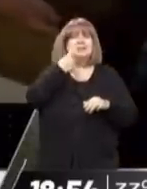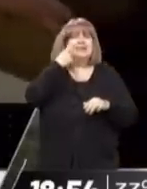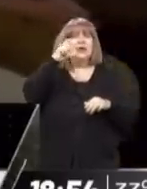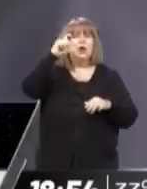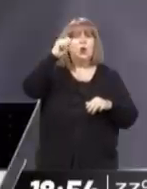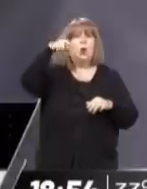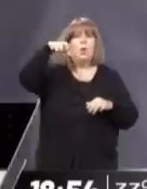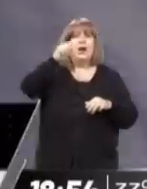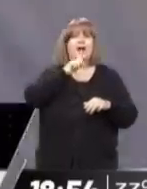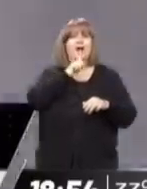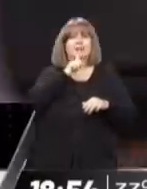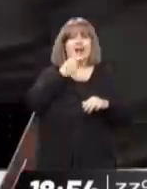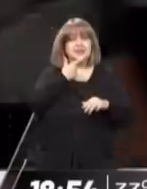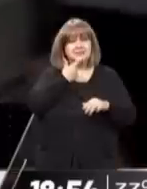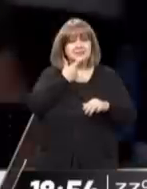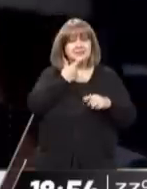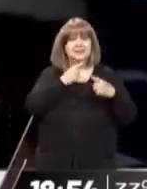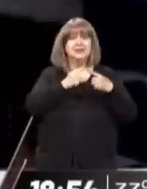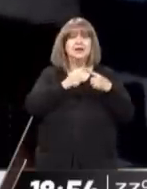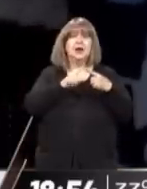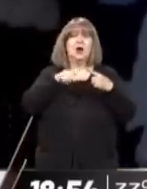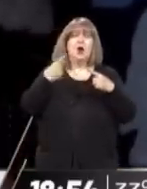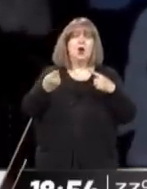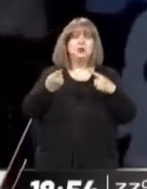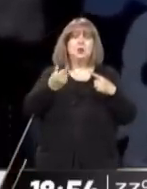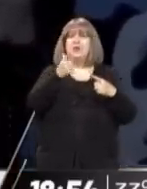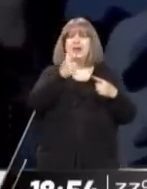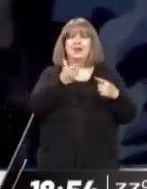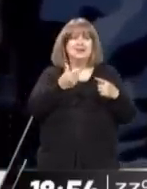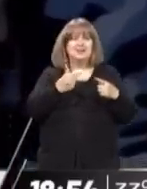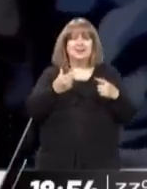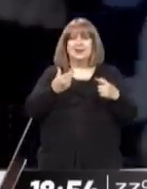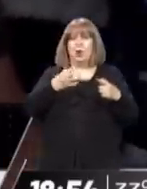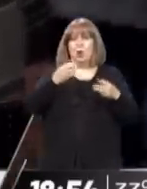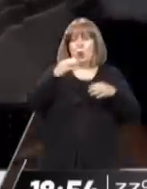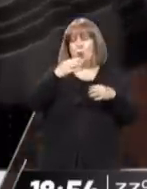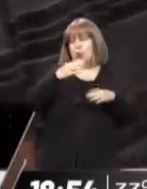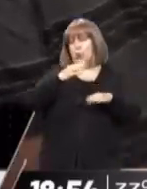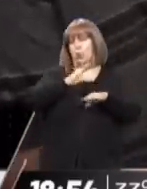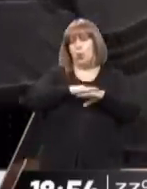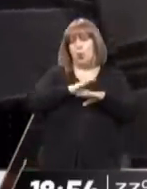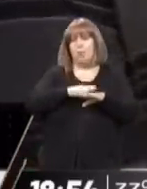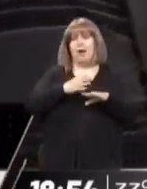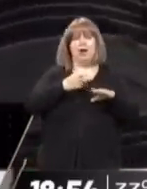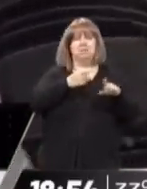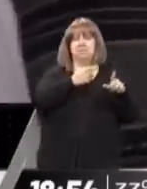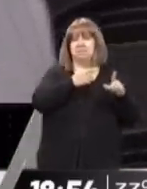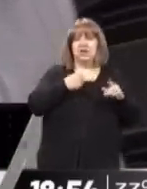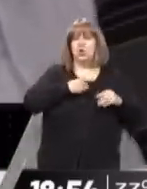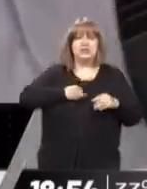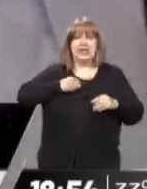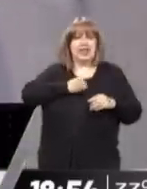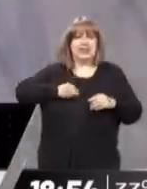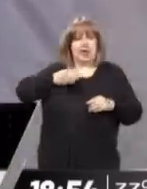como así también de imponerse sobre el otro, no sentir culpa, que es esto de que lo han manifestado, ¿no? No han sentido quizás,